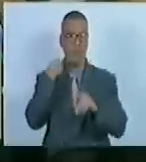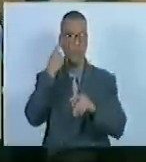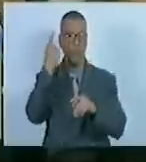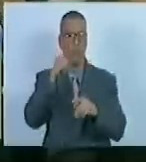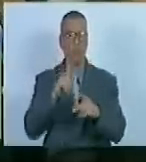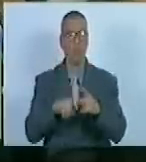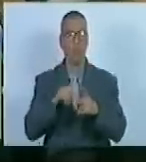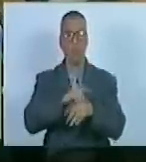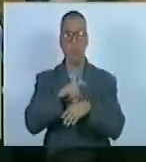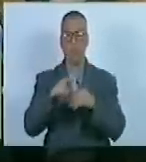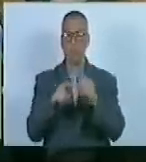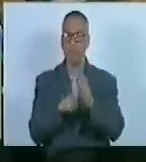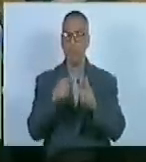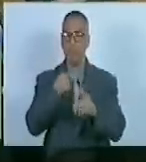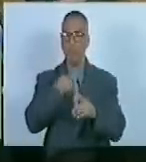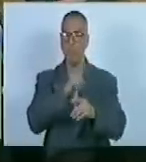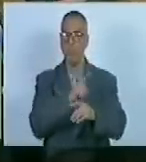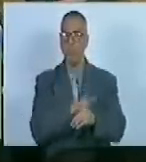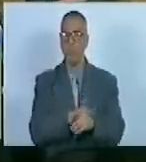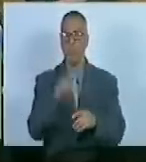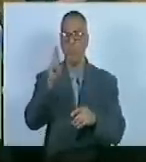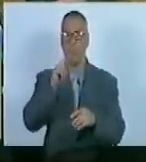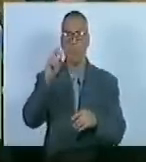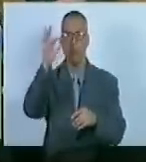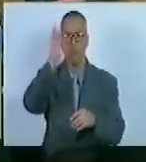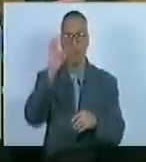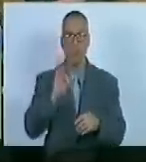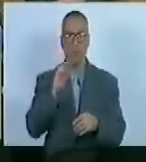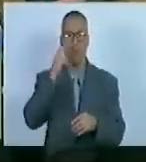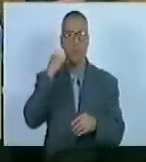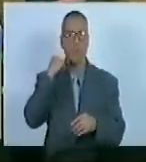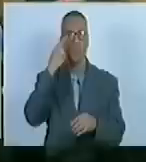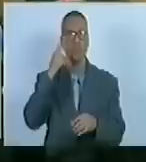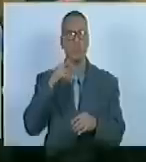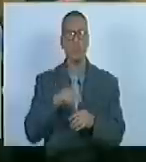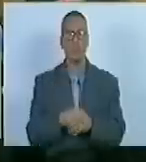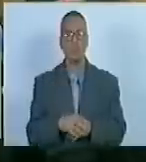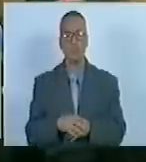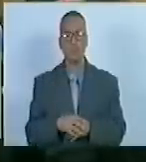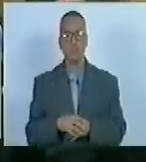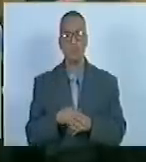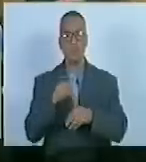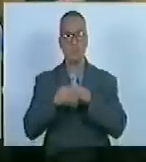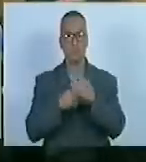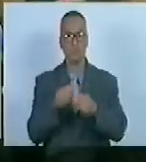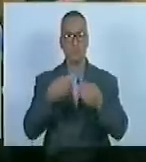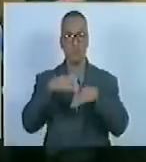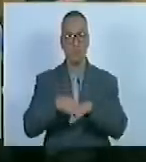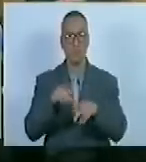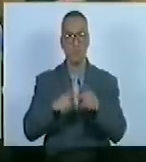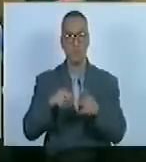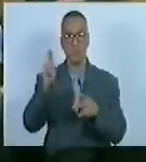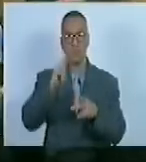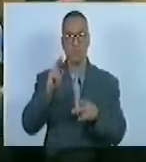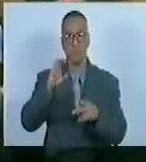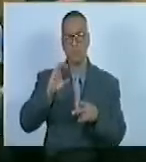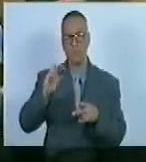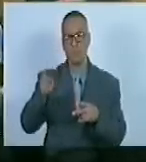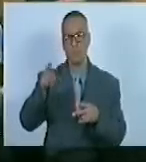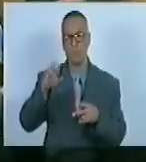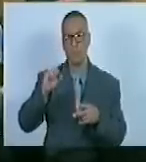extraordinario y plenipotenciario en la República Federal de Nigeria, con concurrencia en la República de